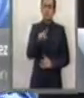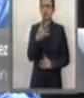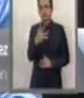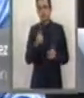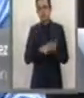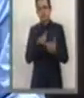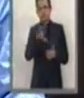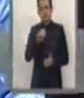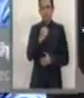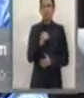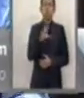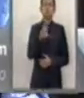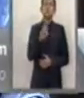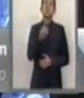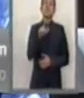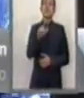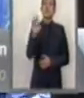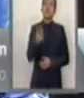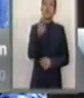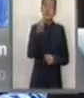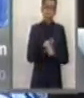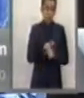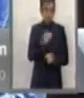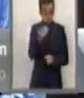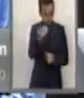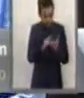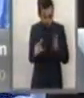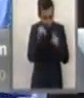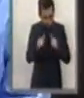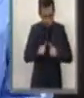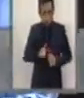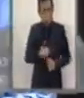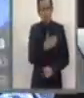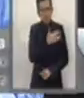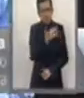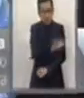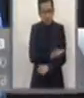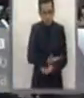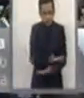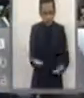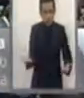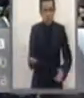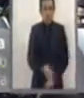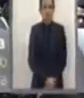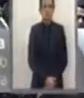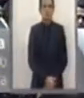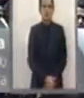Por su atención, muchas gracias y que tengan una excelente tarde. Gracias.